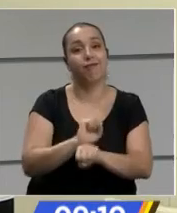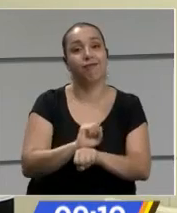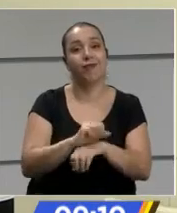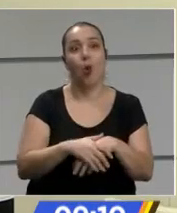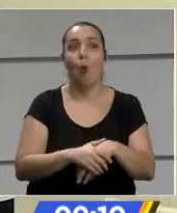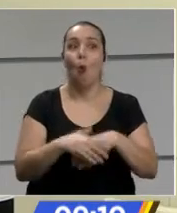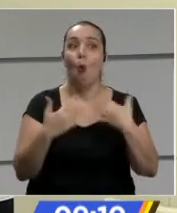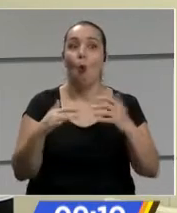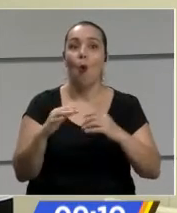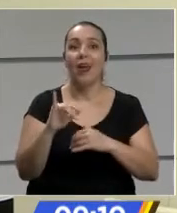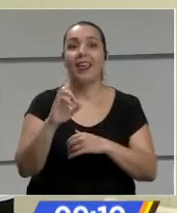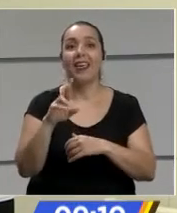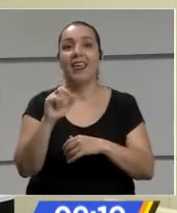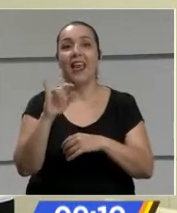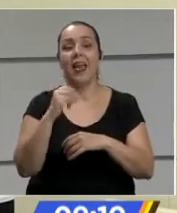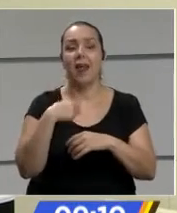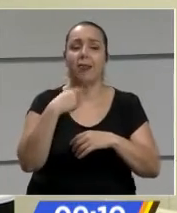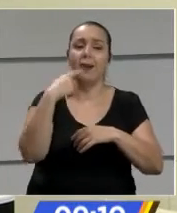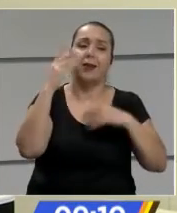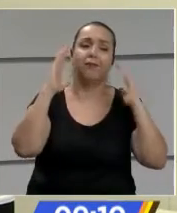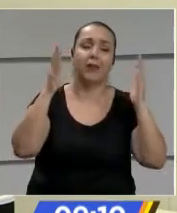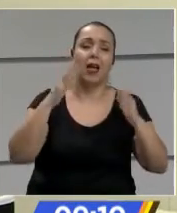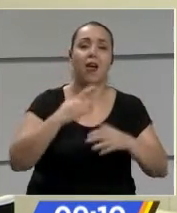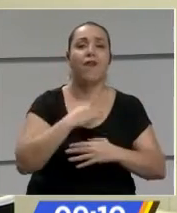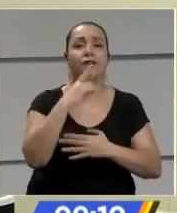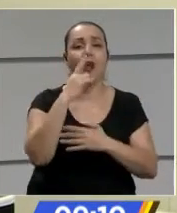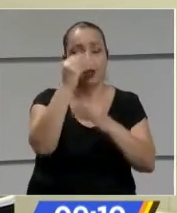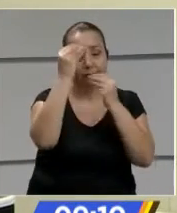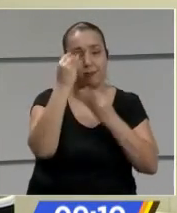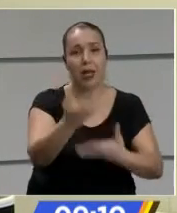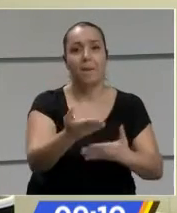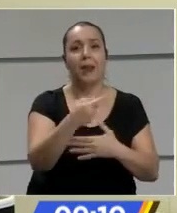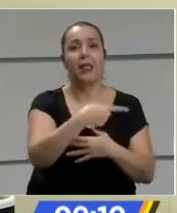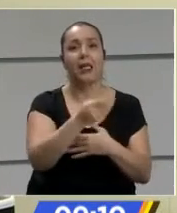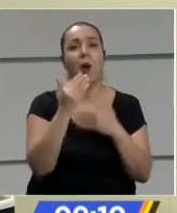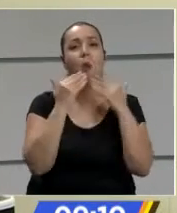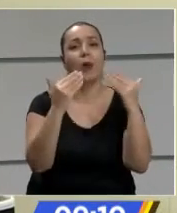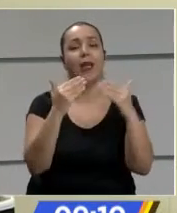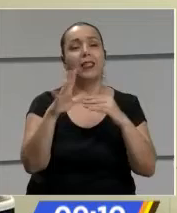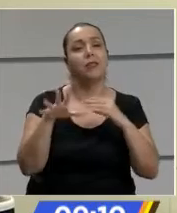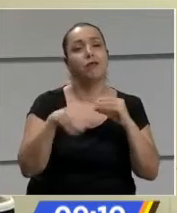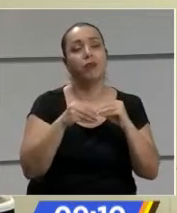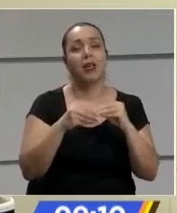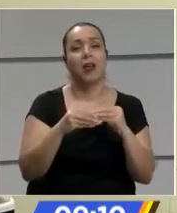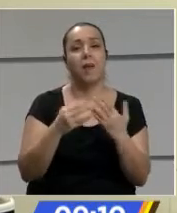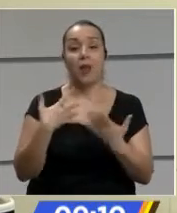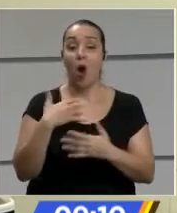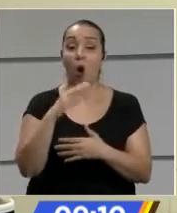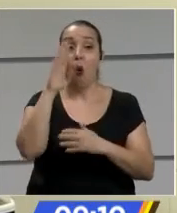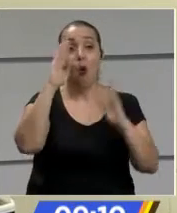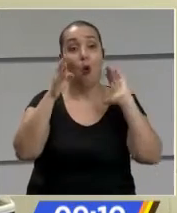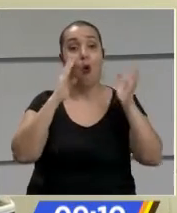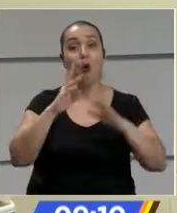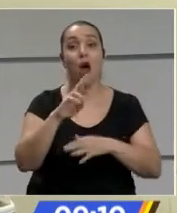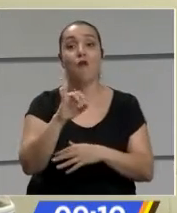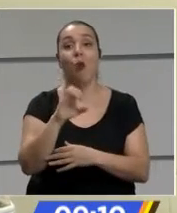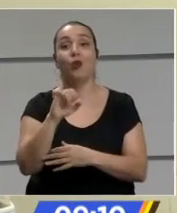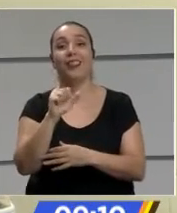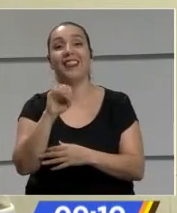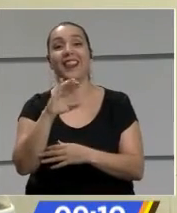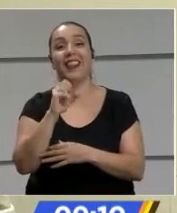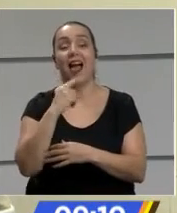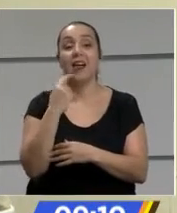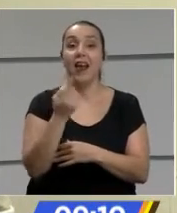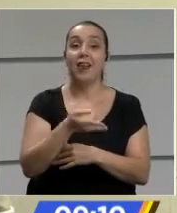dice excelente, profe Anibab. Dios te bendiga, gracias por el aporte. Cele Mora, hola niña Rosita, soy Nati.